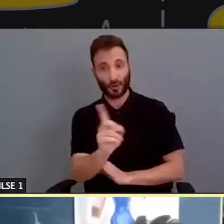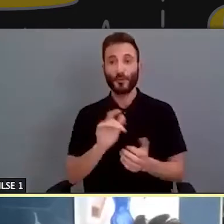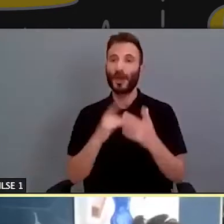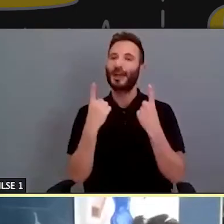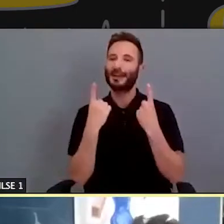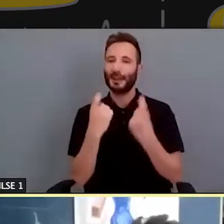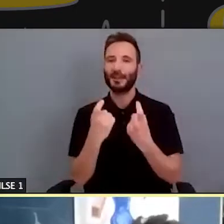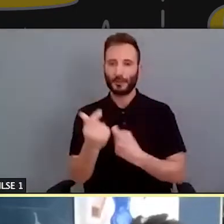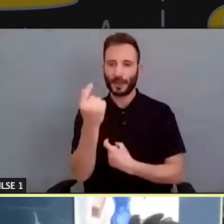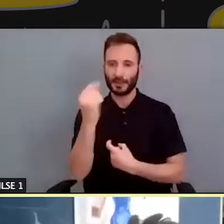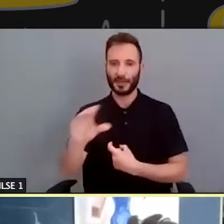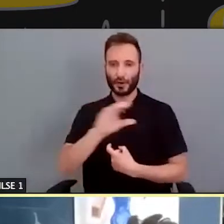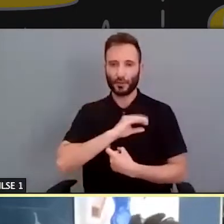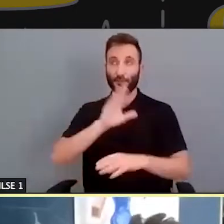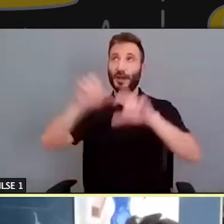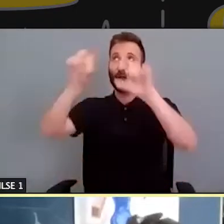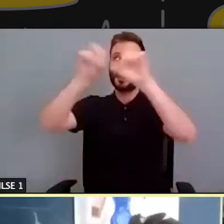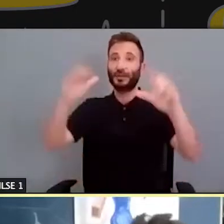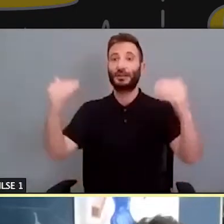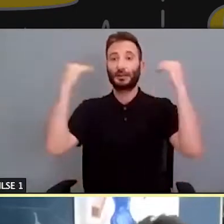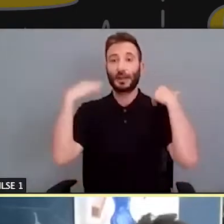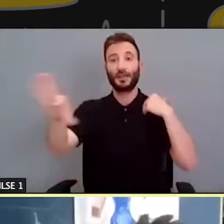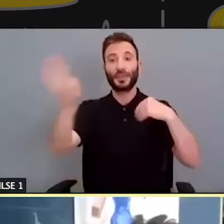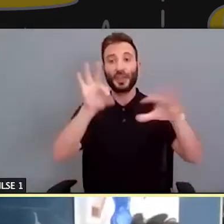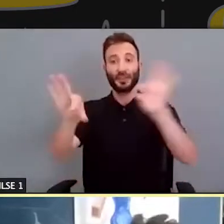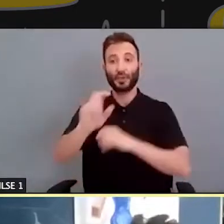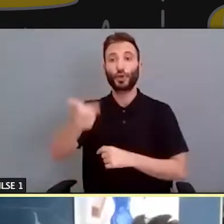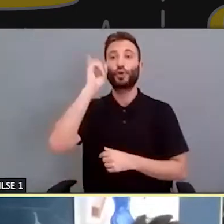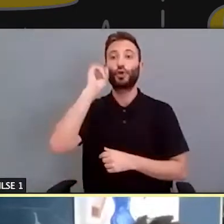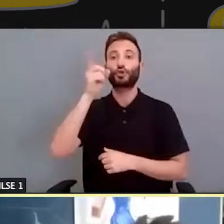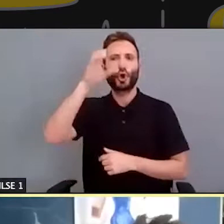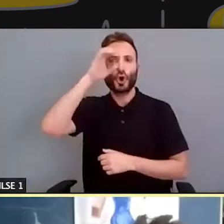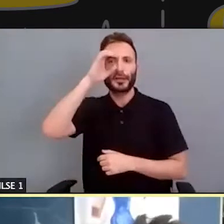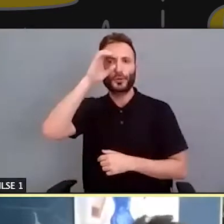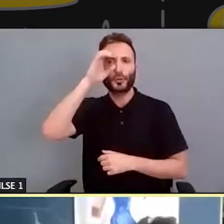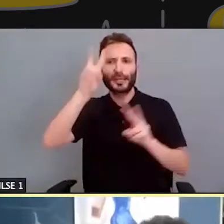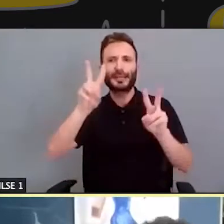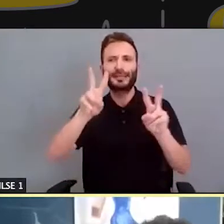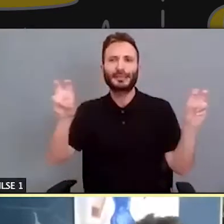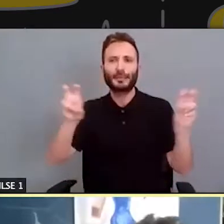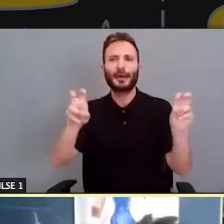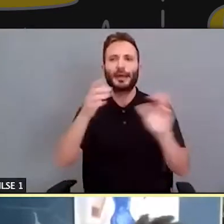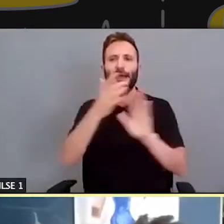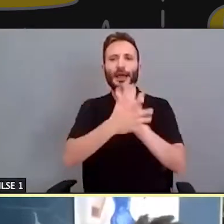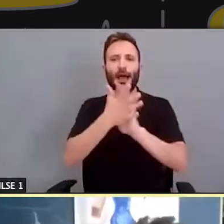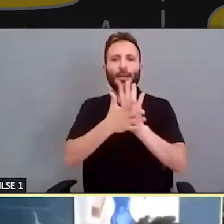a los que deciden y solo escuchan las cosas concisas sin mucho rollo y narrativa, pues